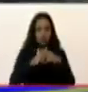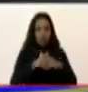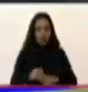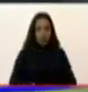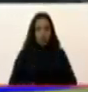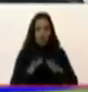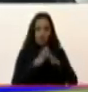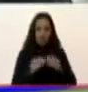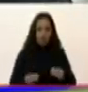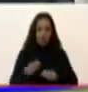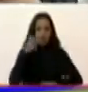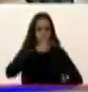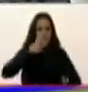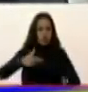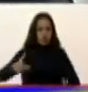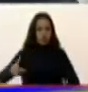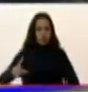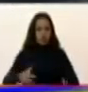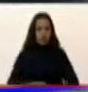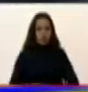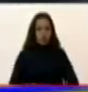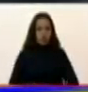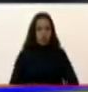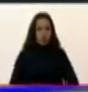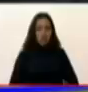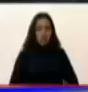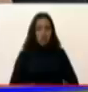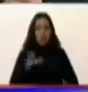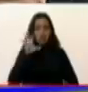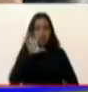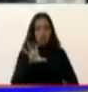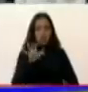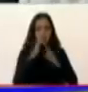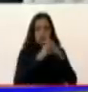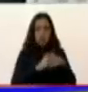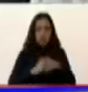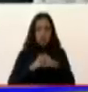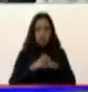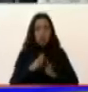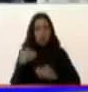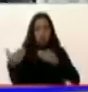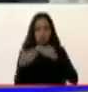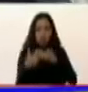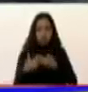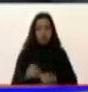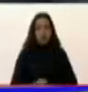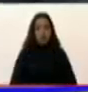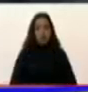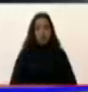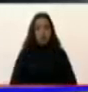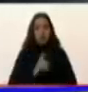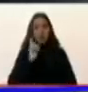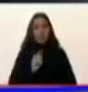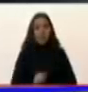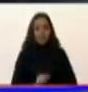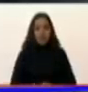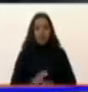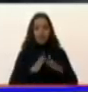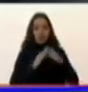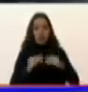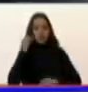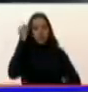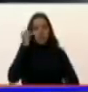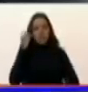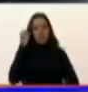toda la población del país blanco de la guerra de cuarta generación. Pero peor, es también toda la opinión